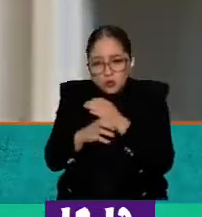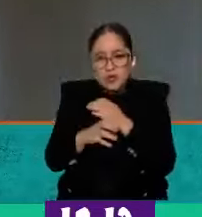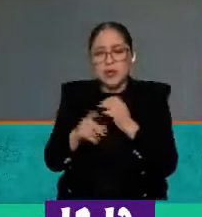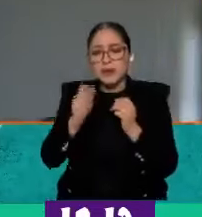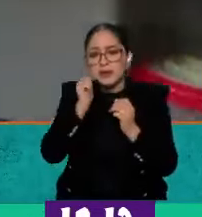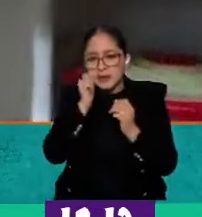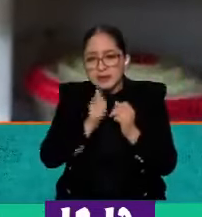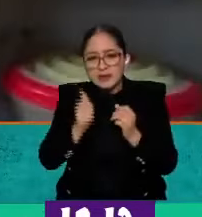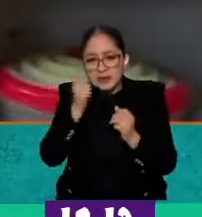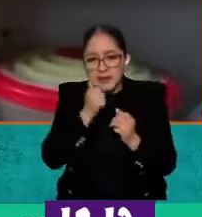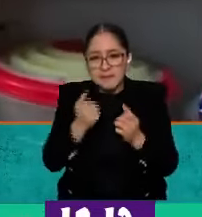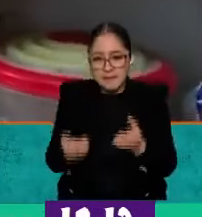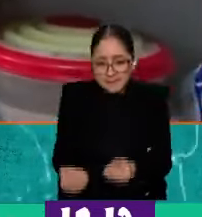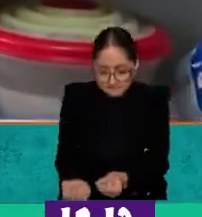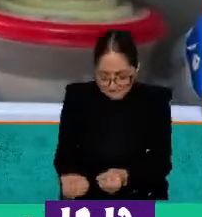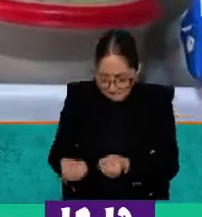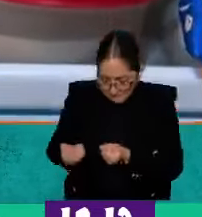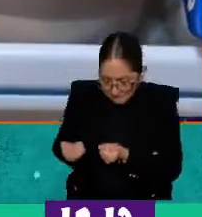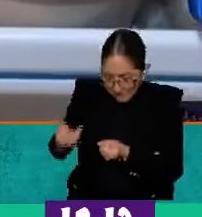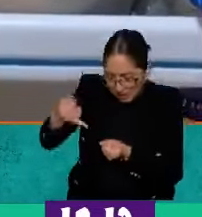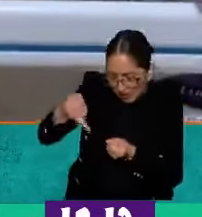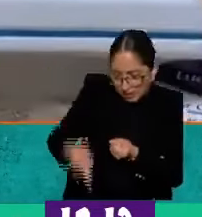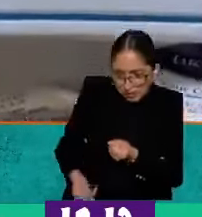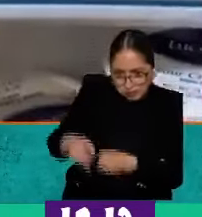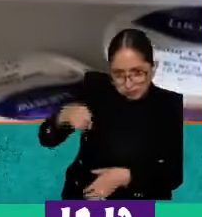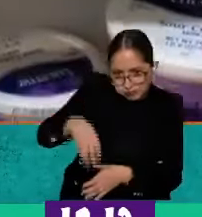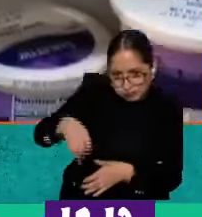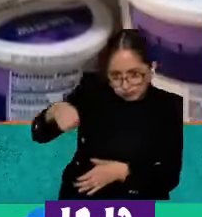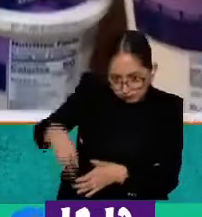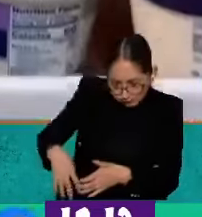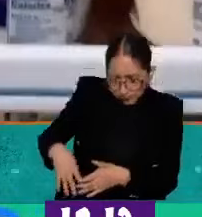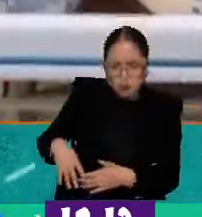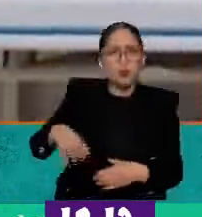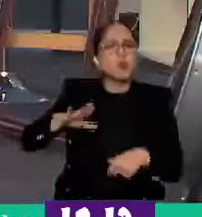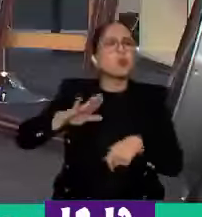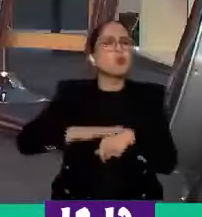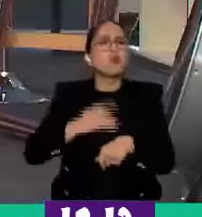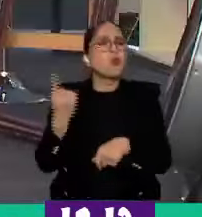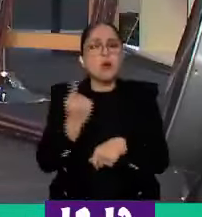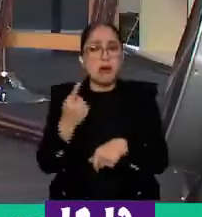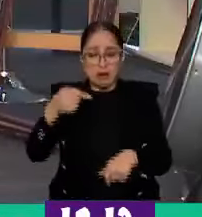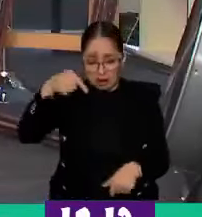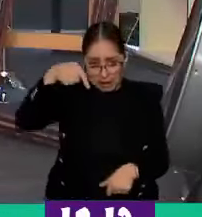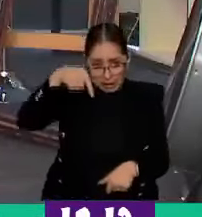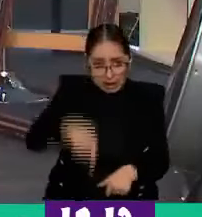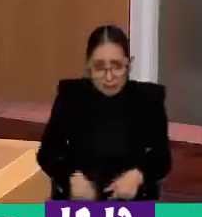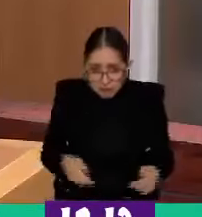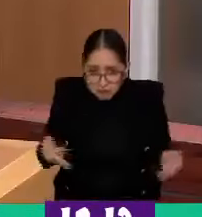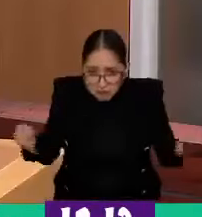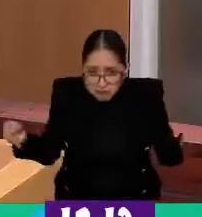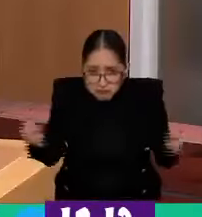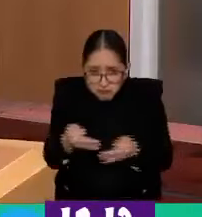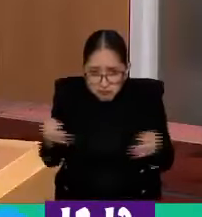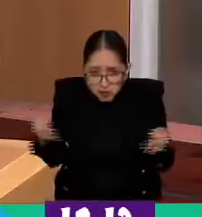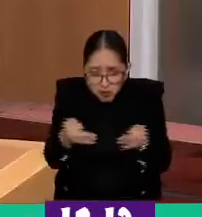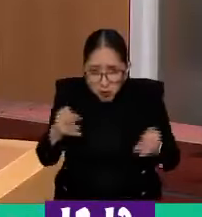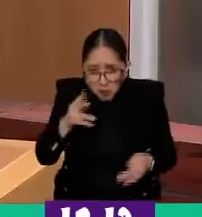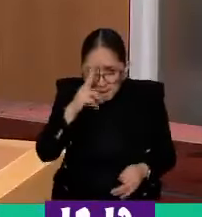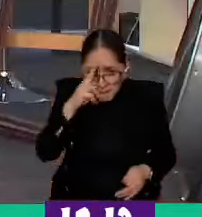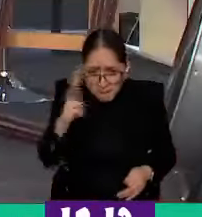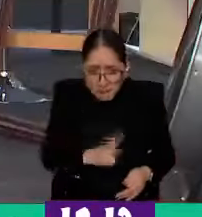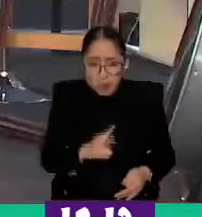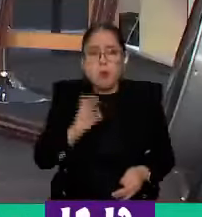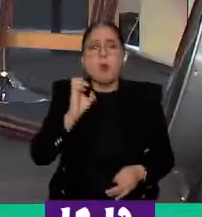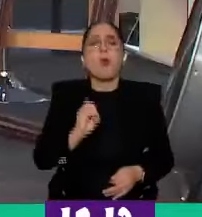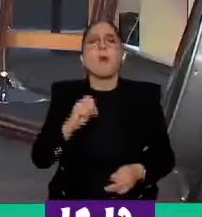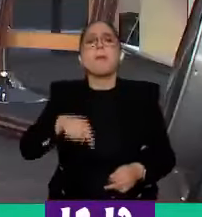en la cajita, en la parte inferior de. Pero, oye, ¿esto es porque hasta abajo hace más frío o por qué tenemos ahí por las verduras? Por la